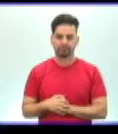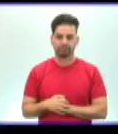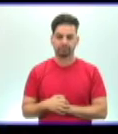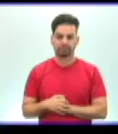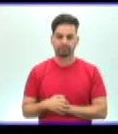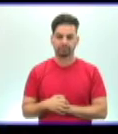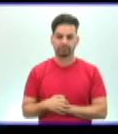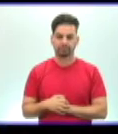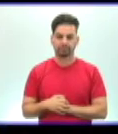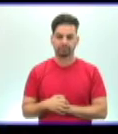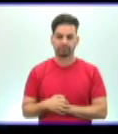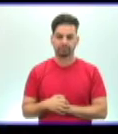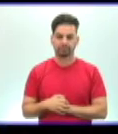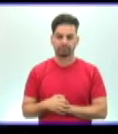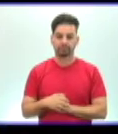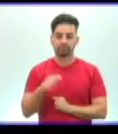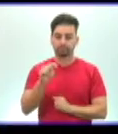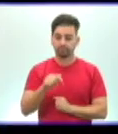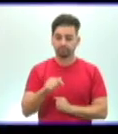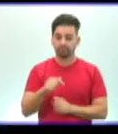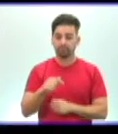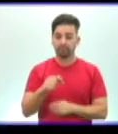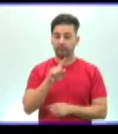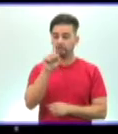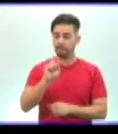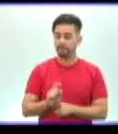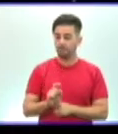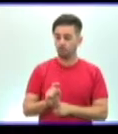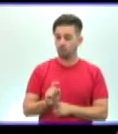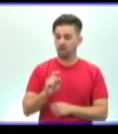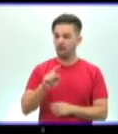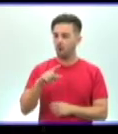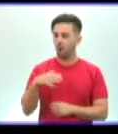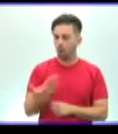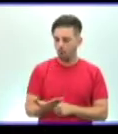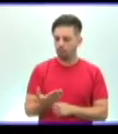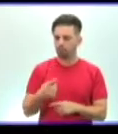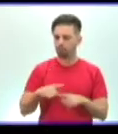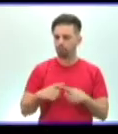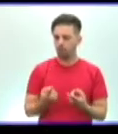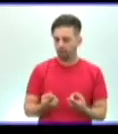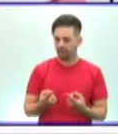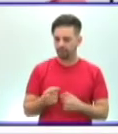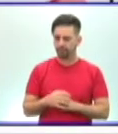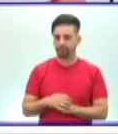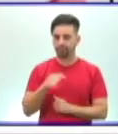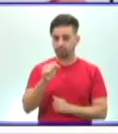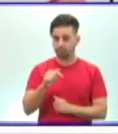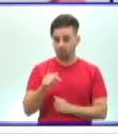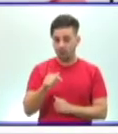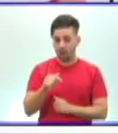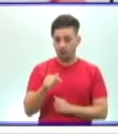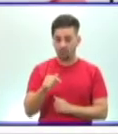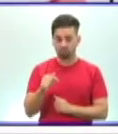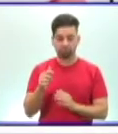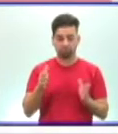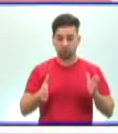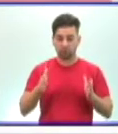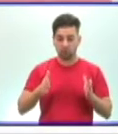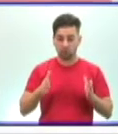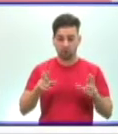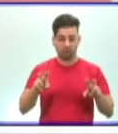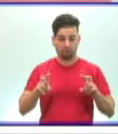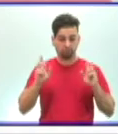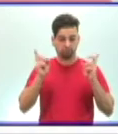personas. Por tanto, ahora la pregunta es, ¿cómo hemos llegado hasta este punto? Hoy por hoy, pese a los años de debate interesado,